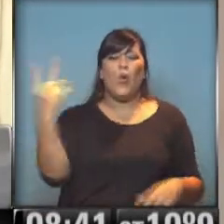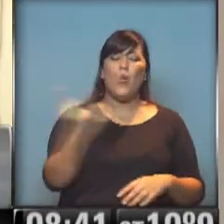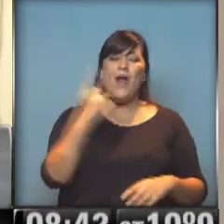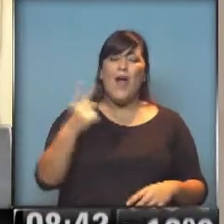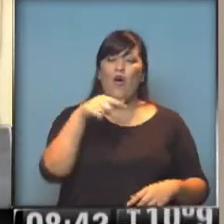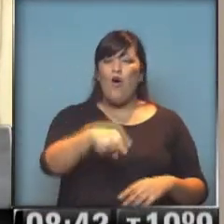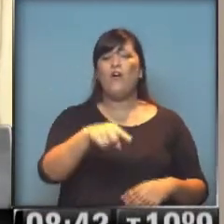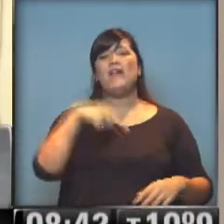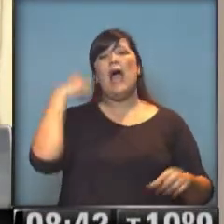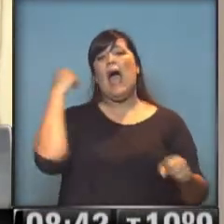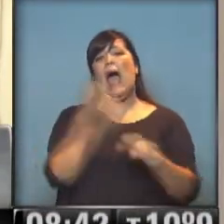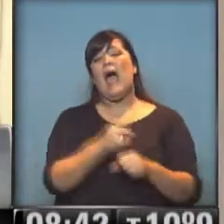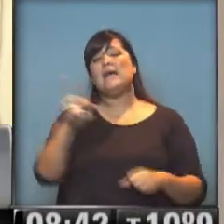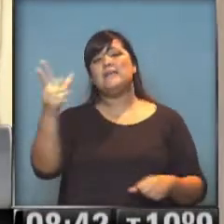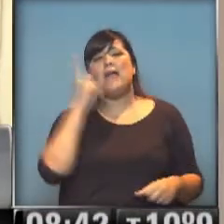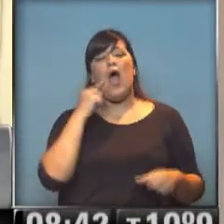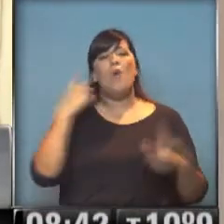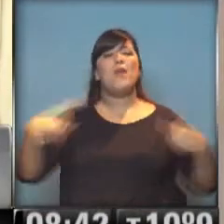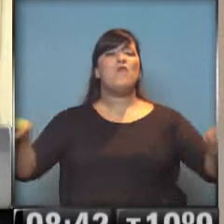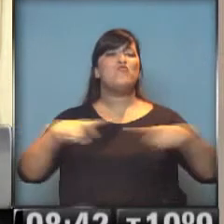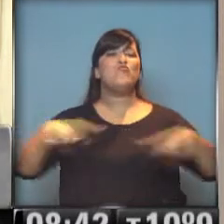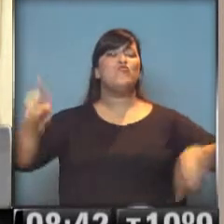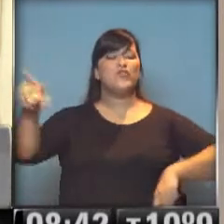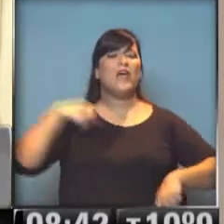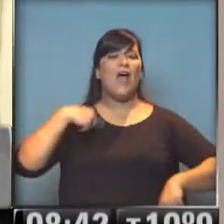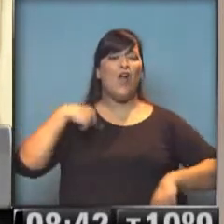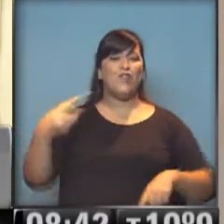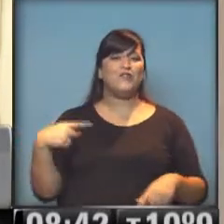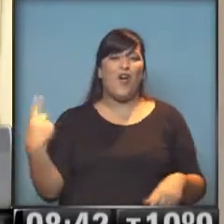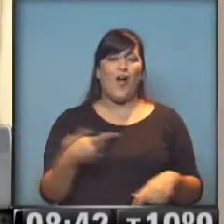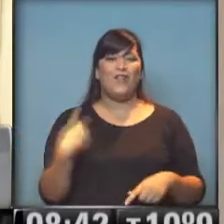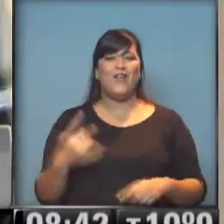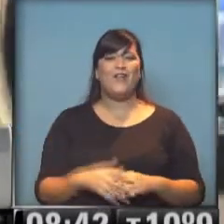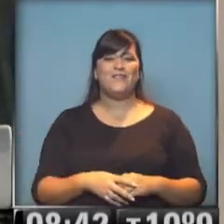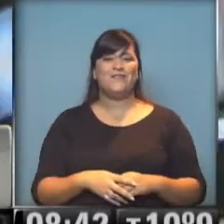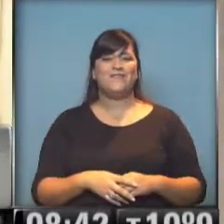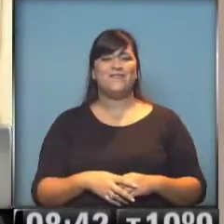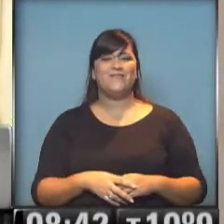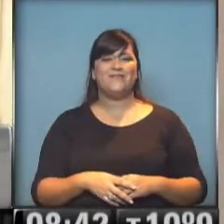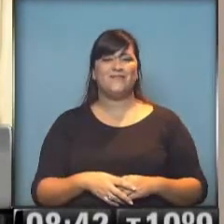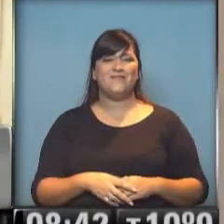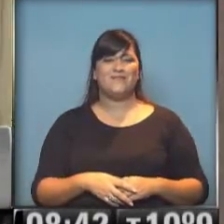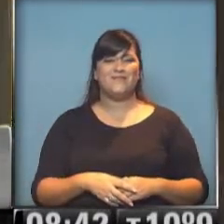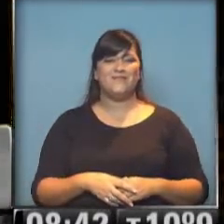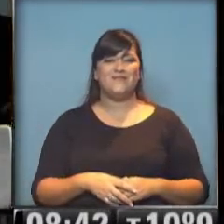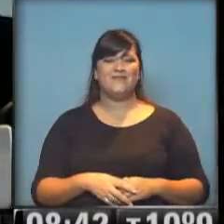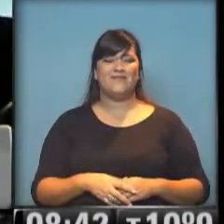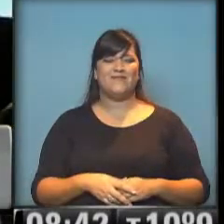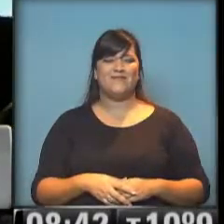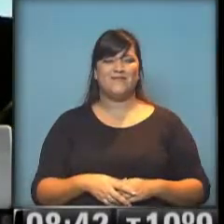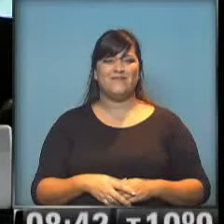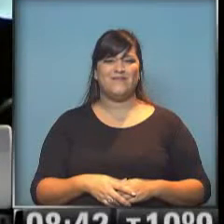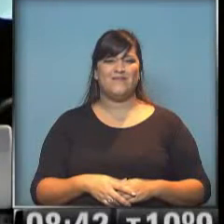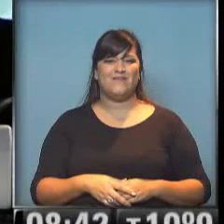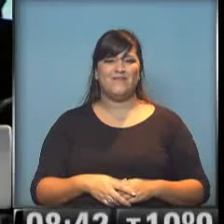Una hora hasta que el señor pone la música y nosotros ahí empezamos a... ¡La remó! Remaste muy bien,